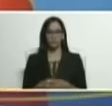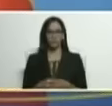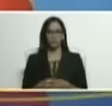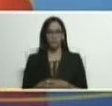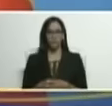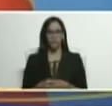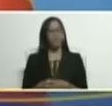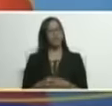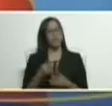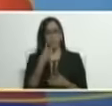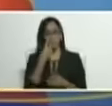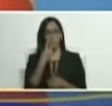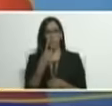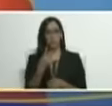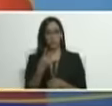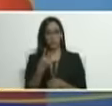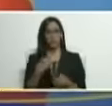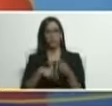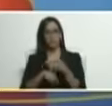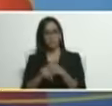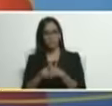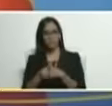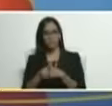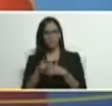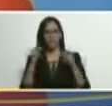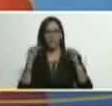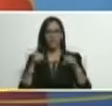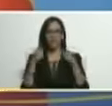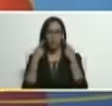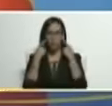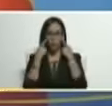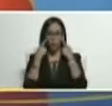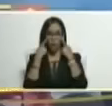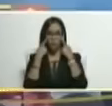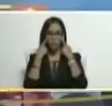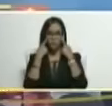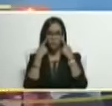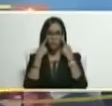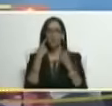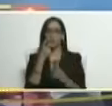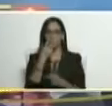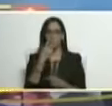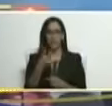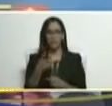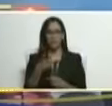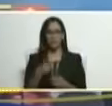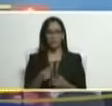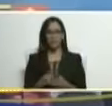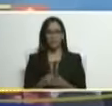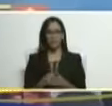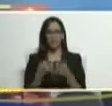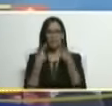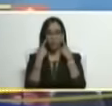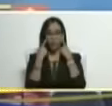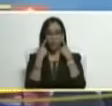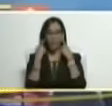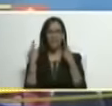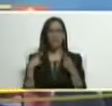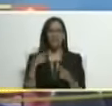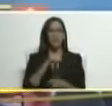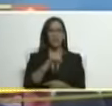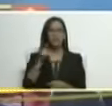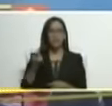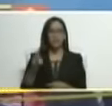y lo vamos a ver. Estos ojos que tengo aquí lo van a ver. Estos ojos que tienen ustedes lo van a